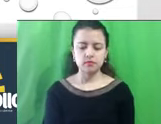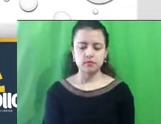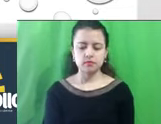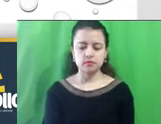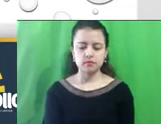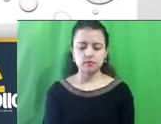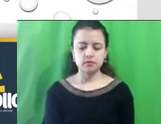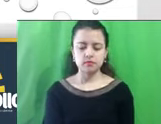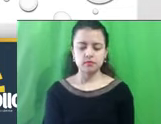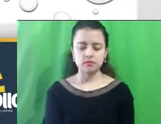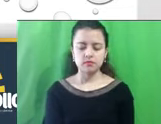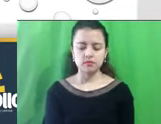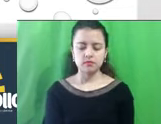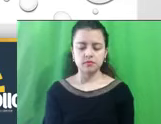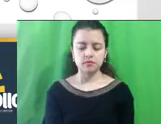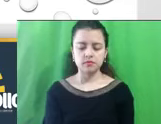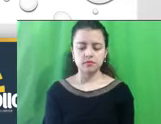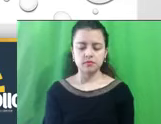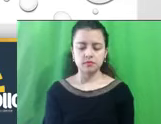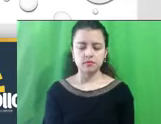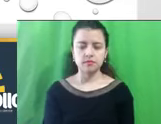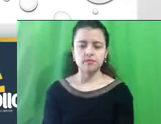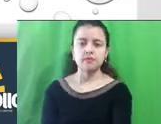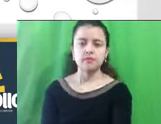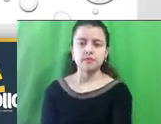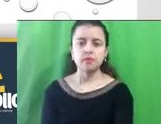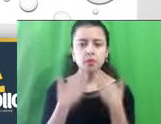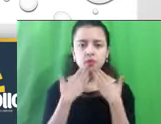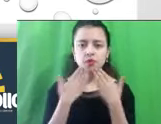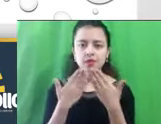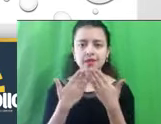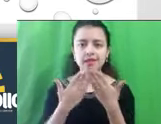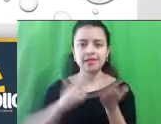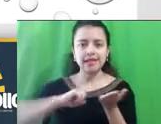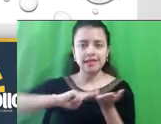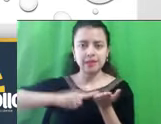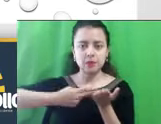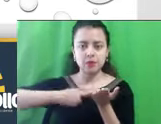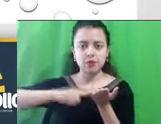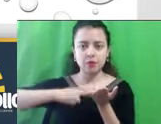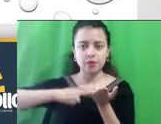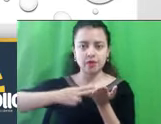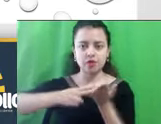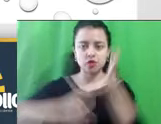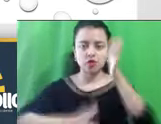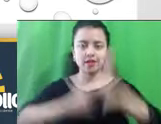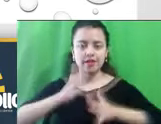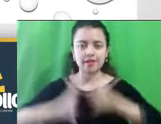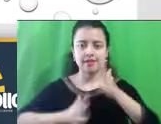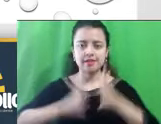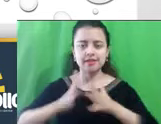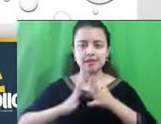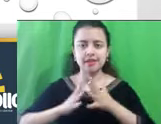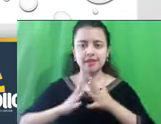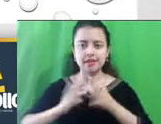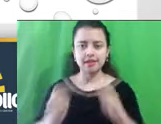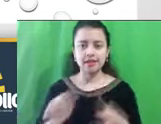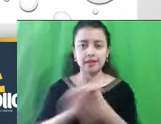igualmente agradecerles a nuestros intérpretes de lenguaje de señas colombiana que están en la transmisión en Facebook para nuestros amigos sordos en